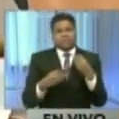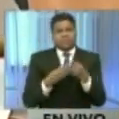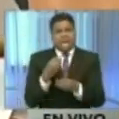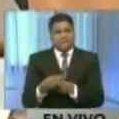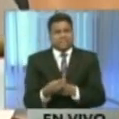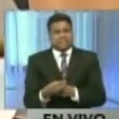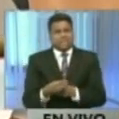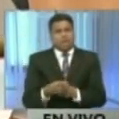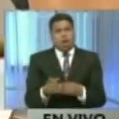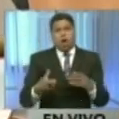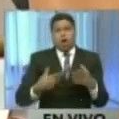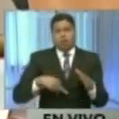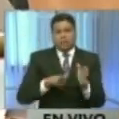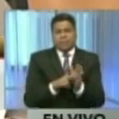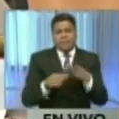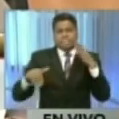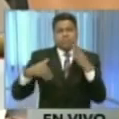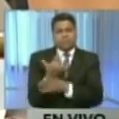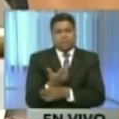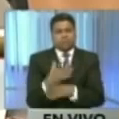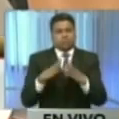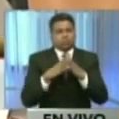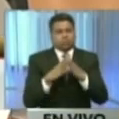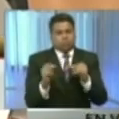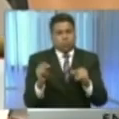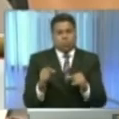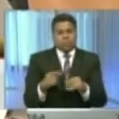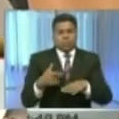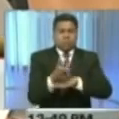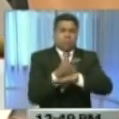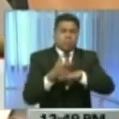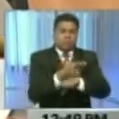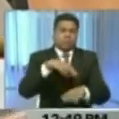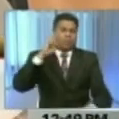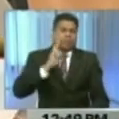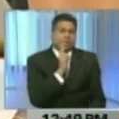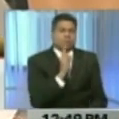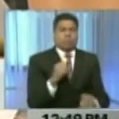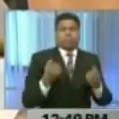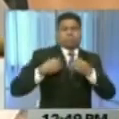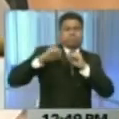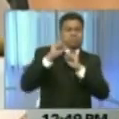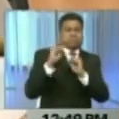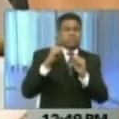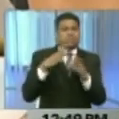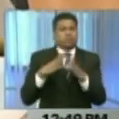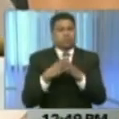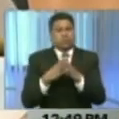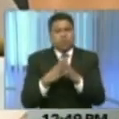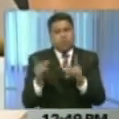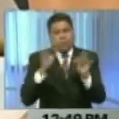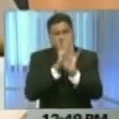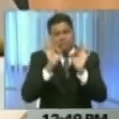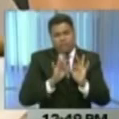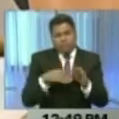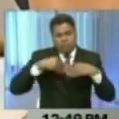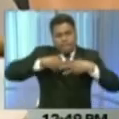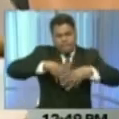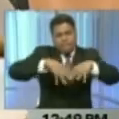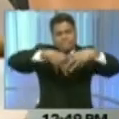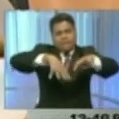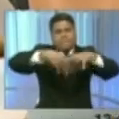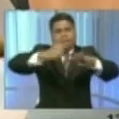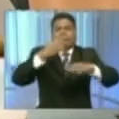el modelo de la revolución bolivariana, con violencia, de forma no pacífica, como lo